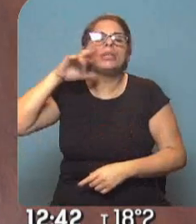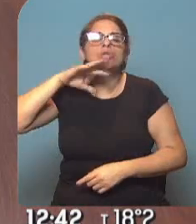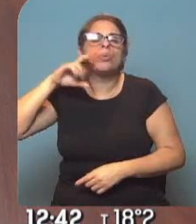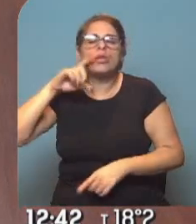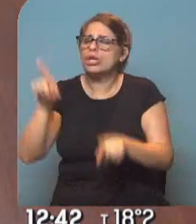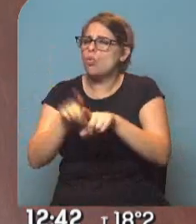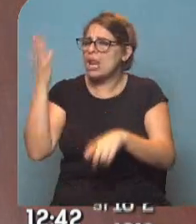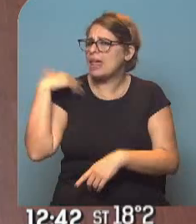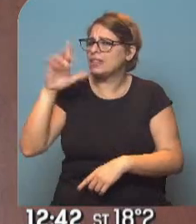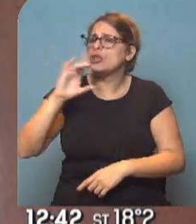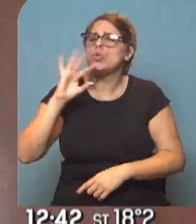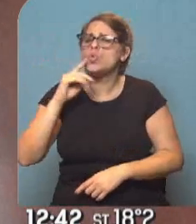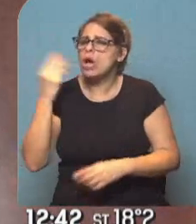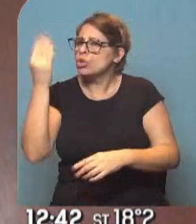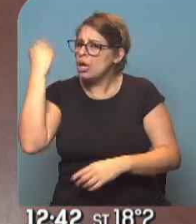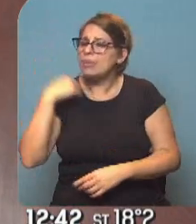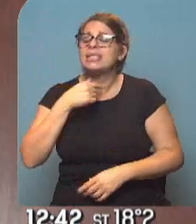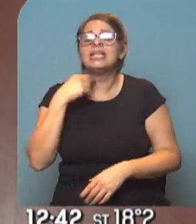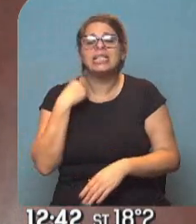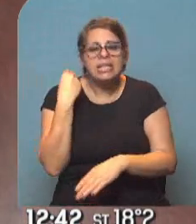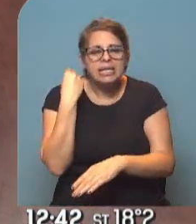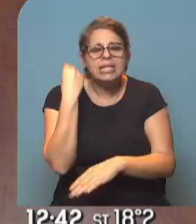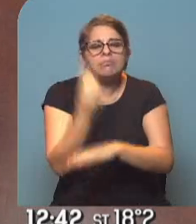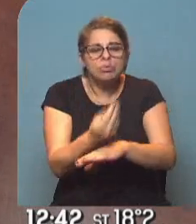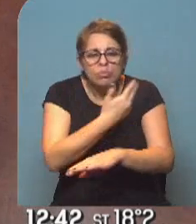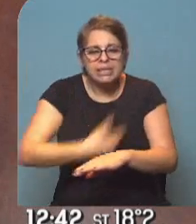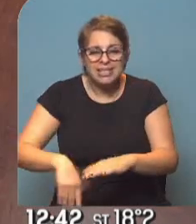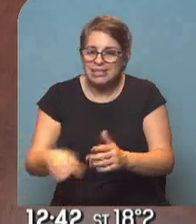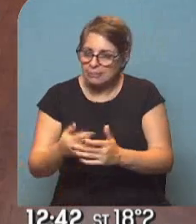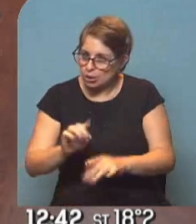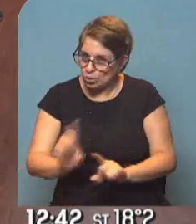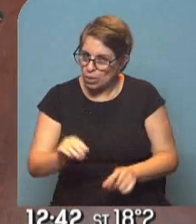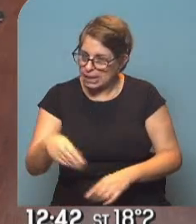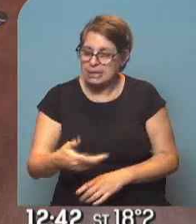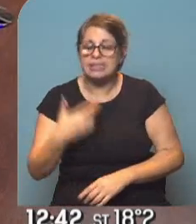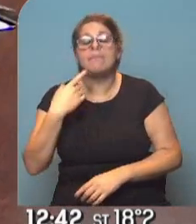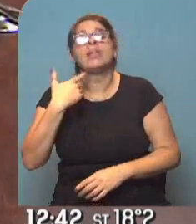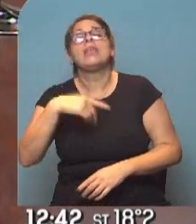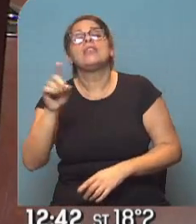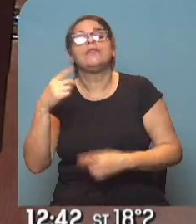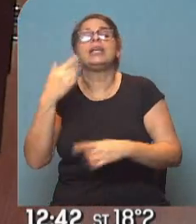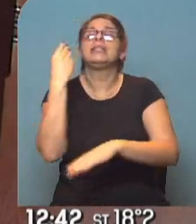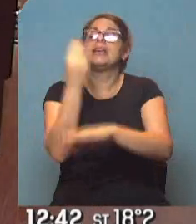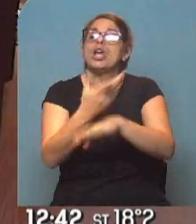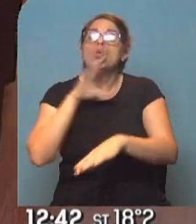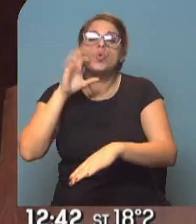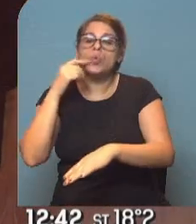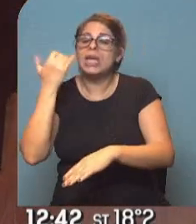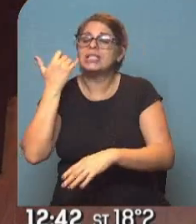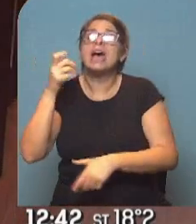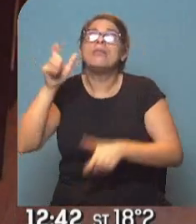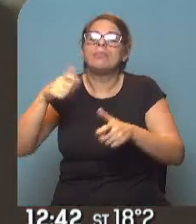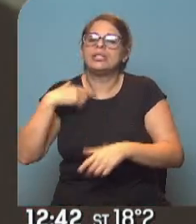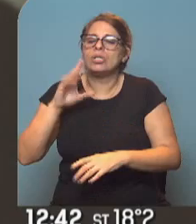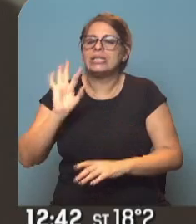con Lula, que también había intentado varias veces y había llegado. Hay una diferencia, y es que cuando Lula llega, el empresariado brasileño ya estaba resignado a que Lula